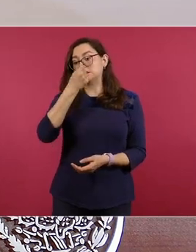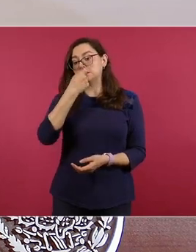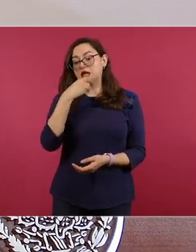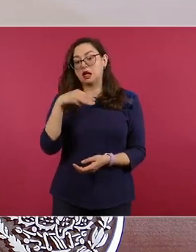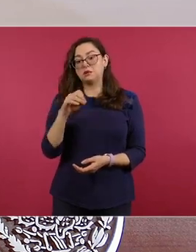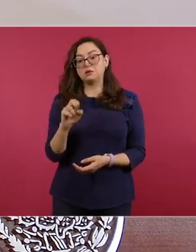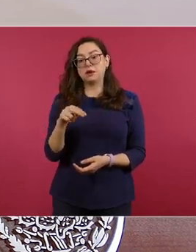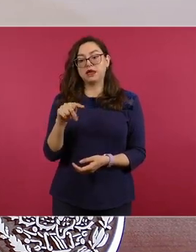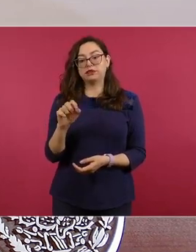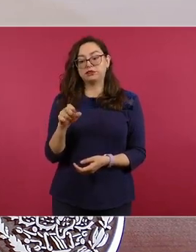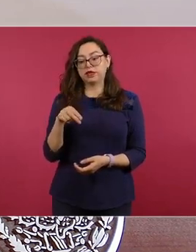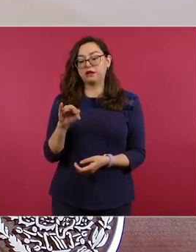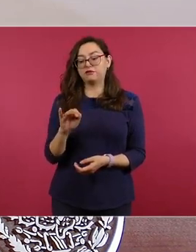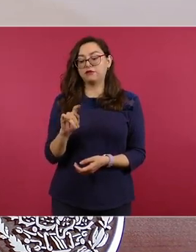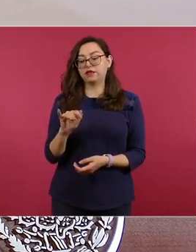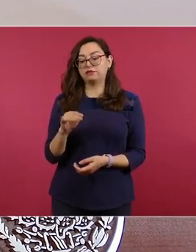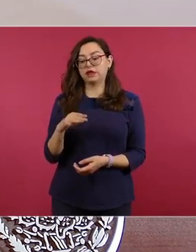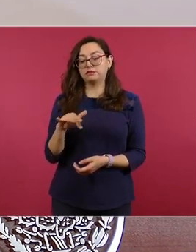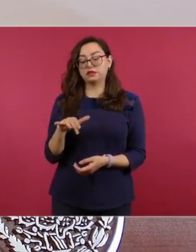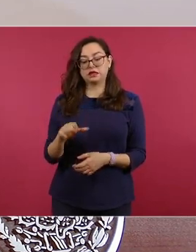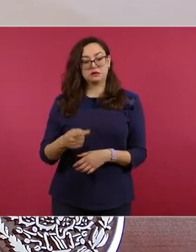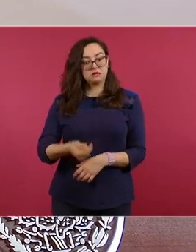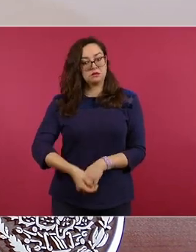en cualquier aeropuerto nacional.